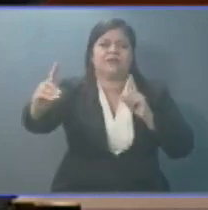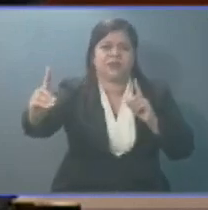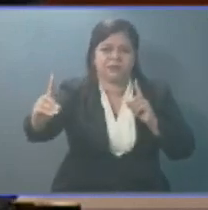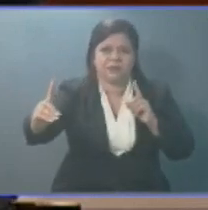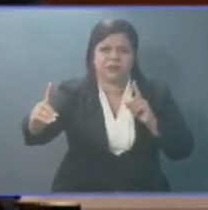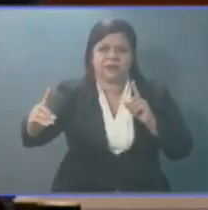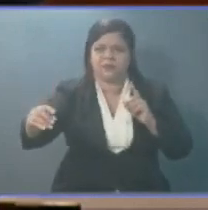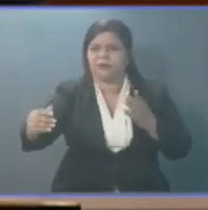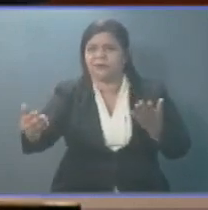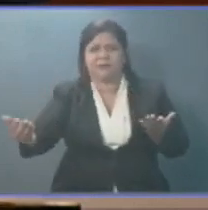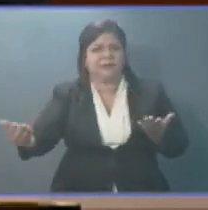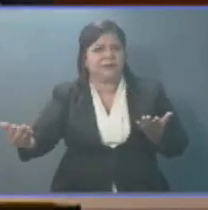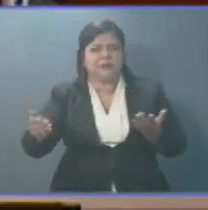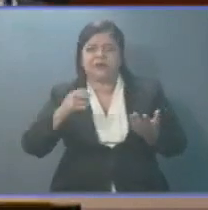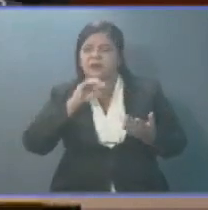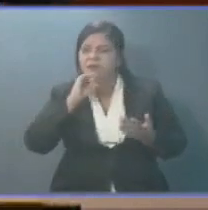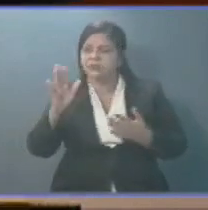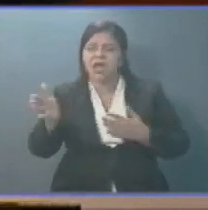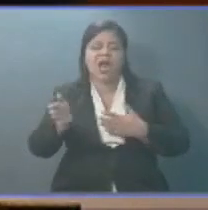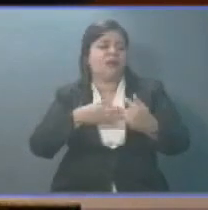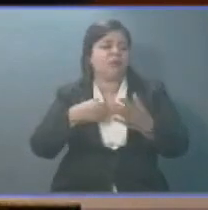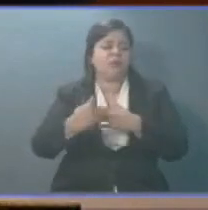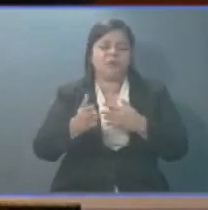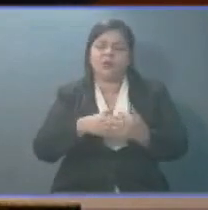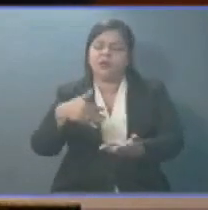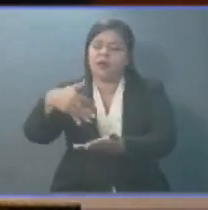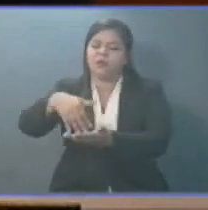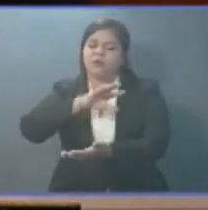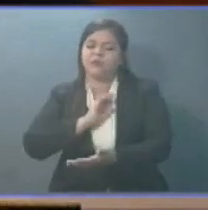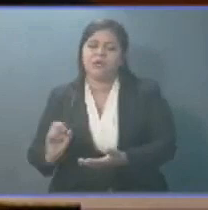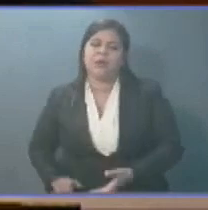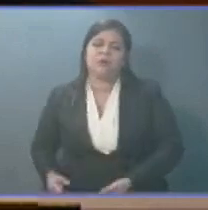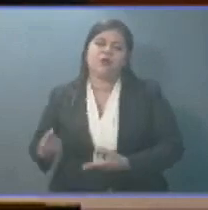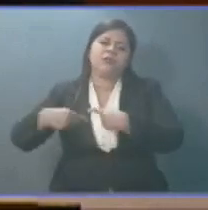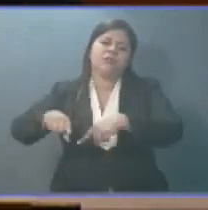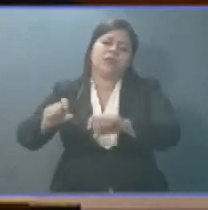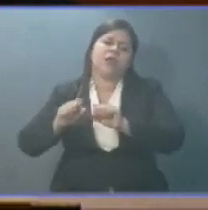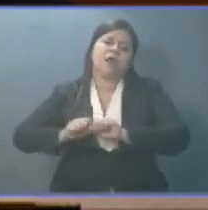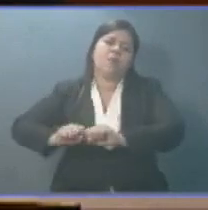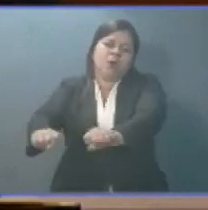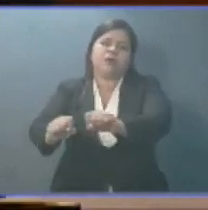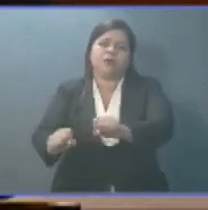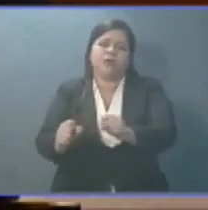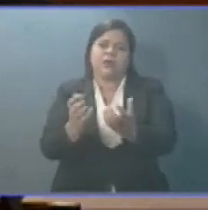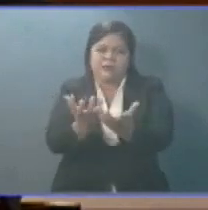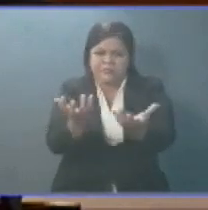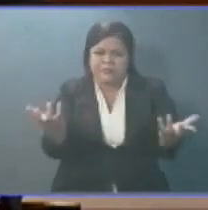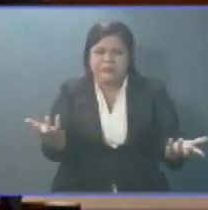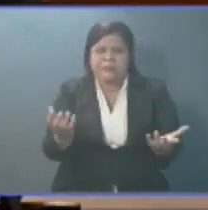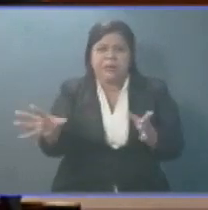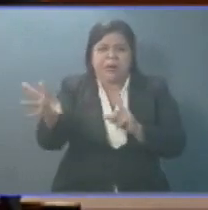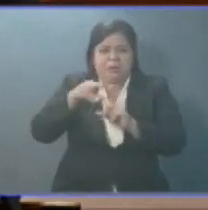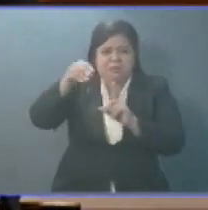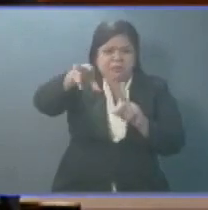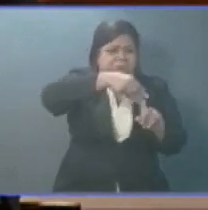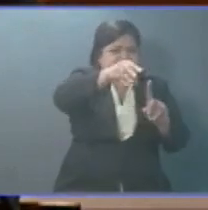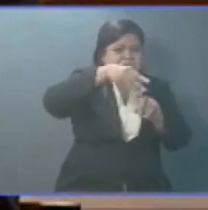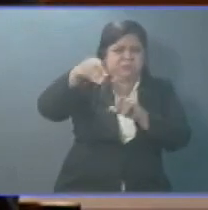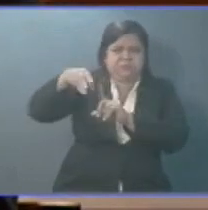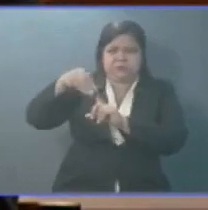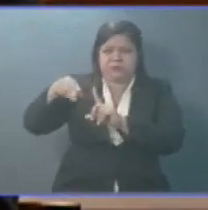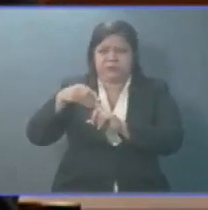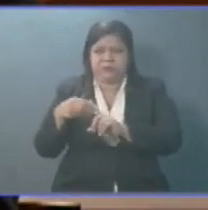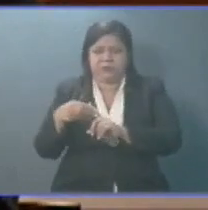no sé importa y la población salvadoreña aumentando de ese contagio en los diferentes lugares